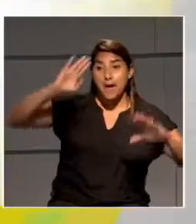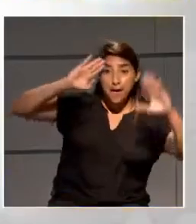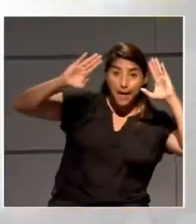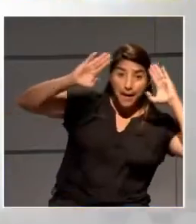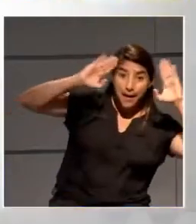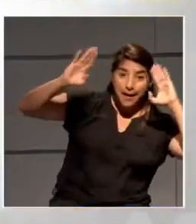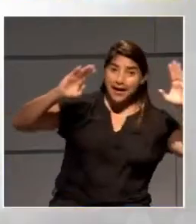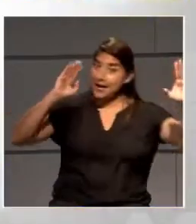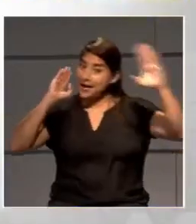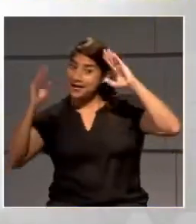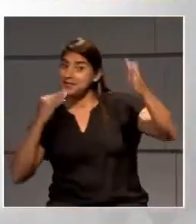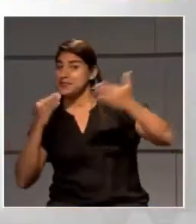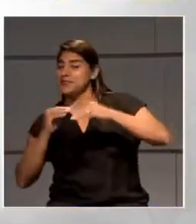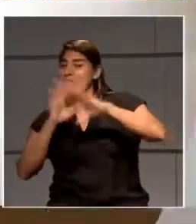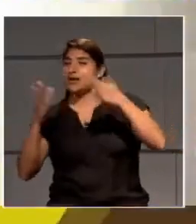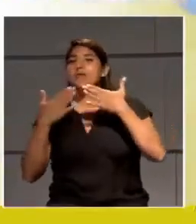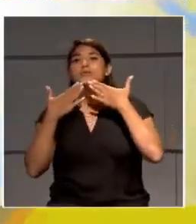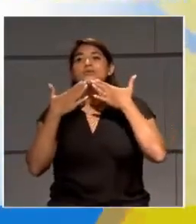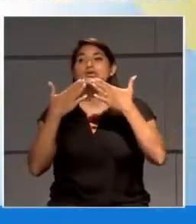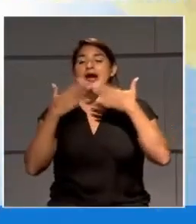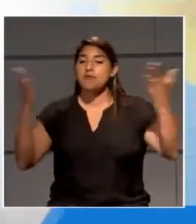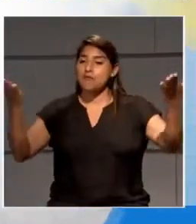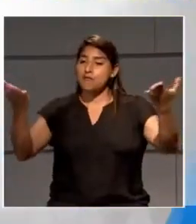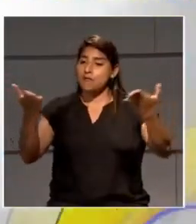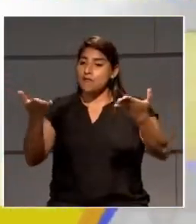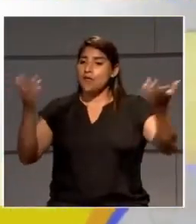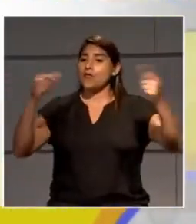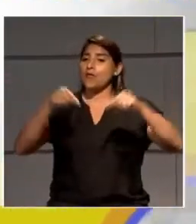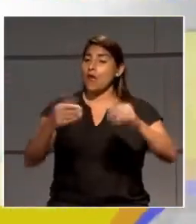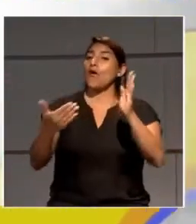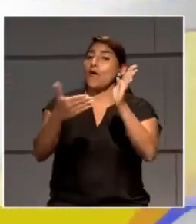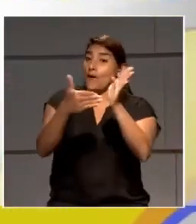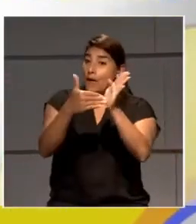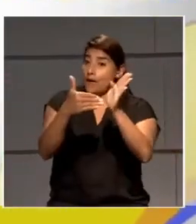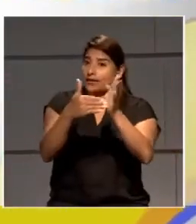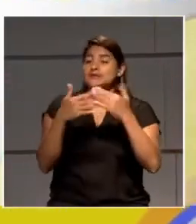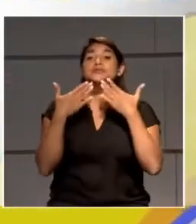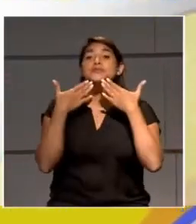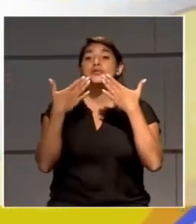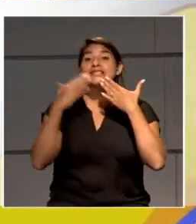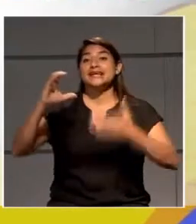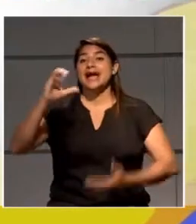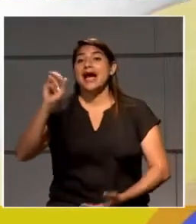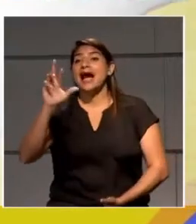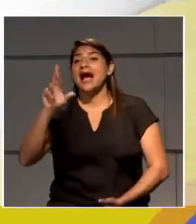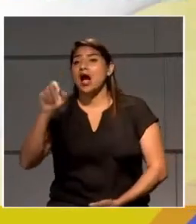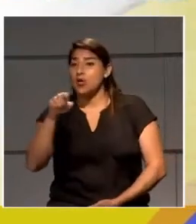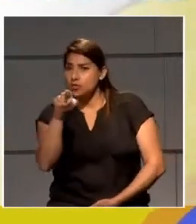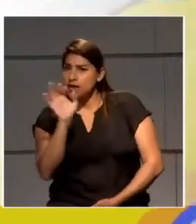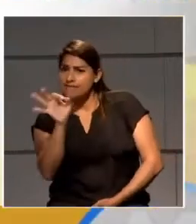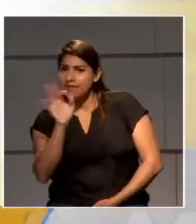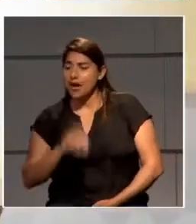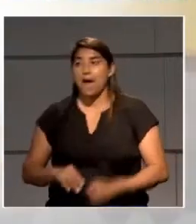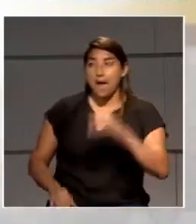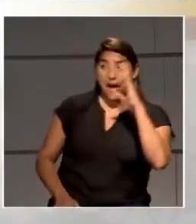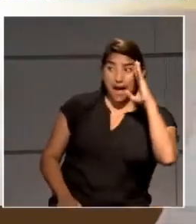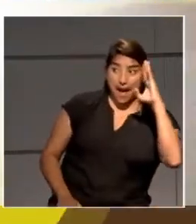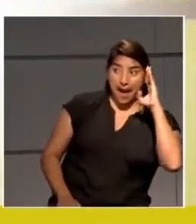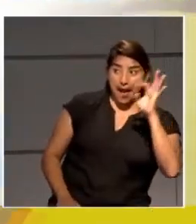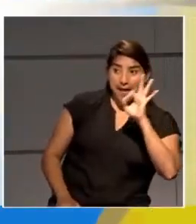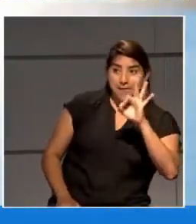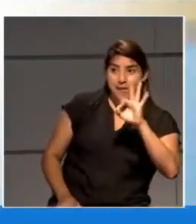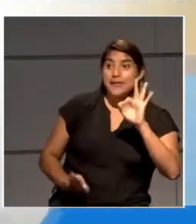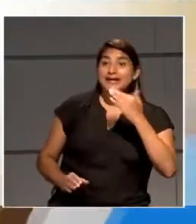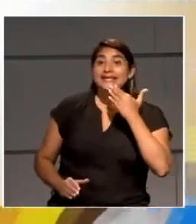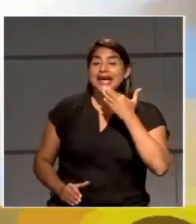Hola, muy buenos días. Muchas gracias por recibirnos acá otra vez. Hola, Caro. Pluk, ¿cómo estás? ¿Cómo está Checho?